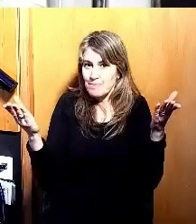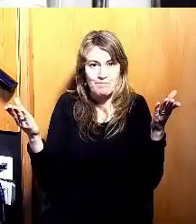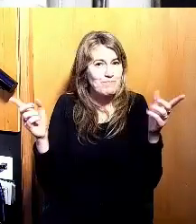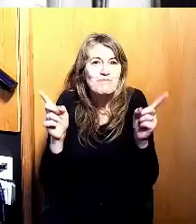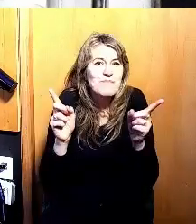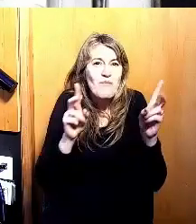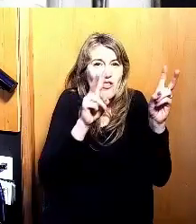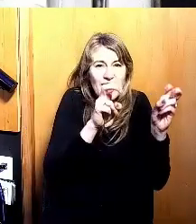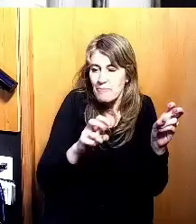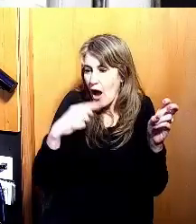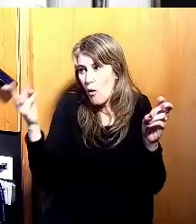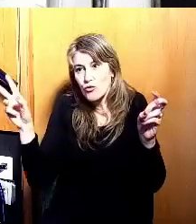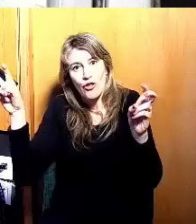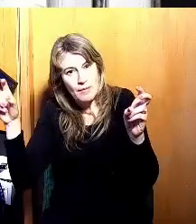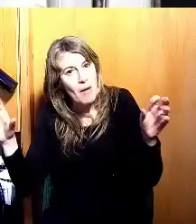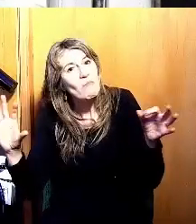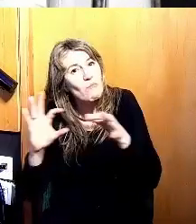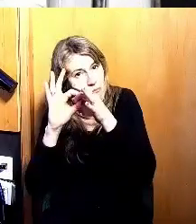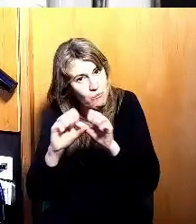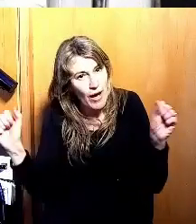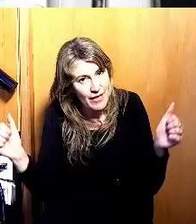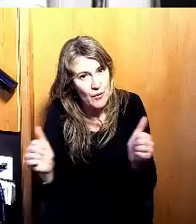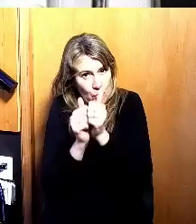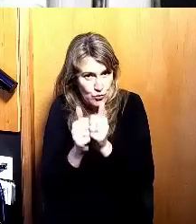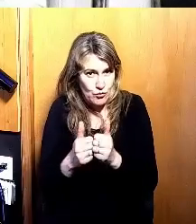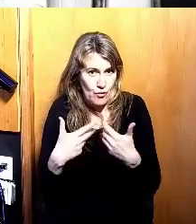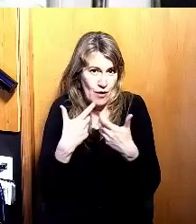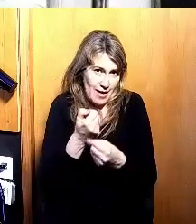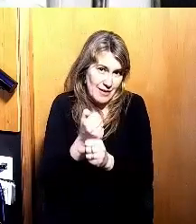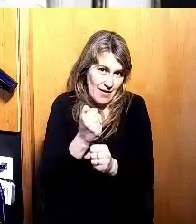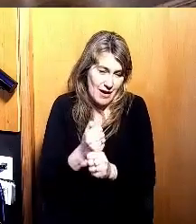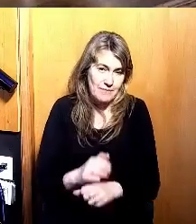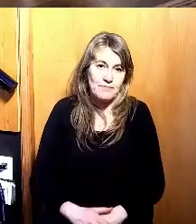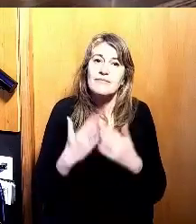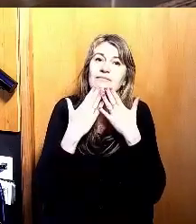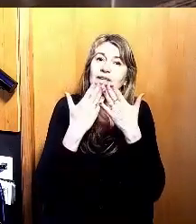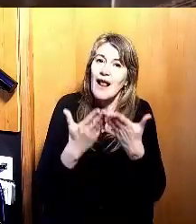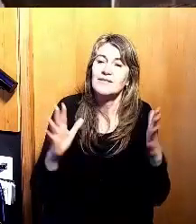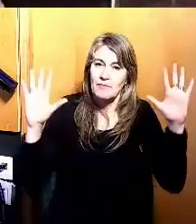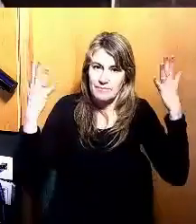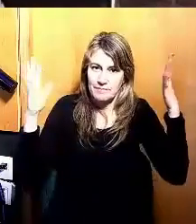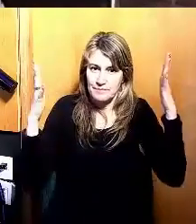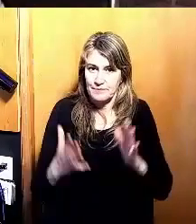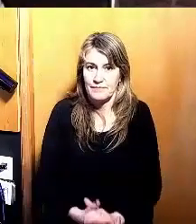esa oportunidad de conectarnos. Así que gracias por esto. Muchas gracias, un aplauso.